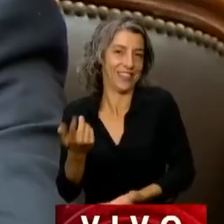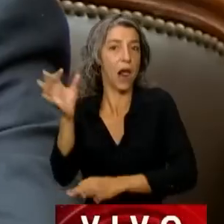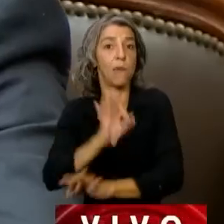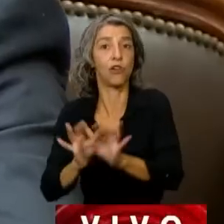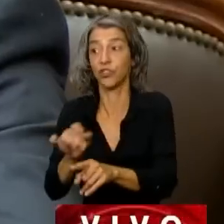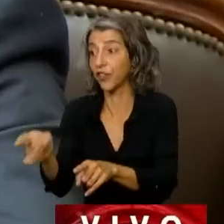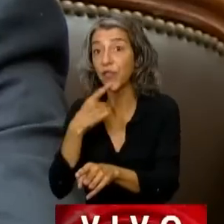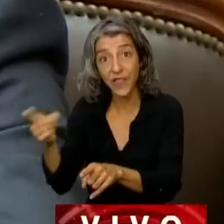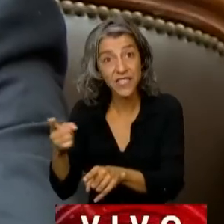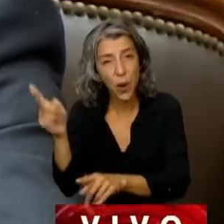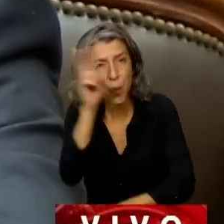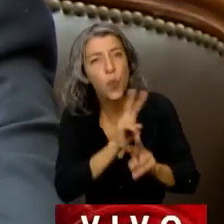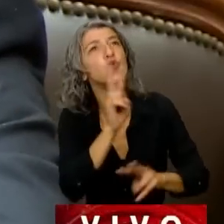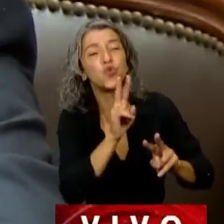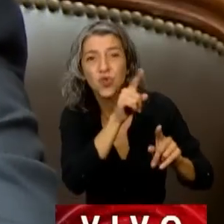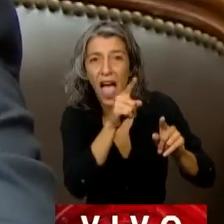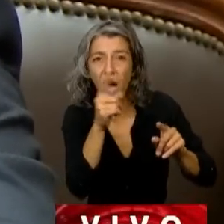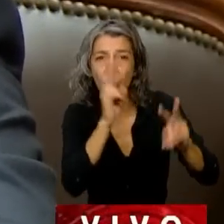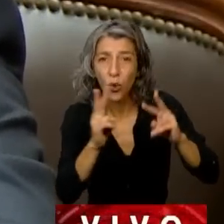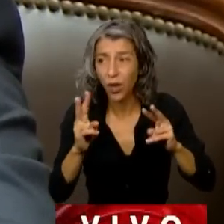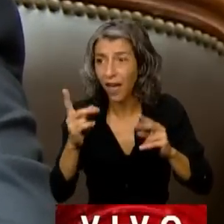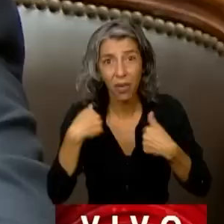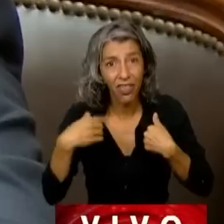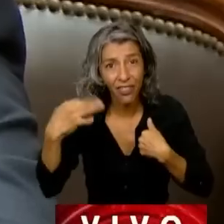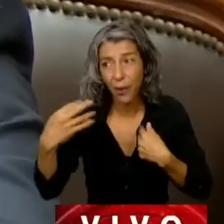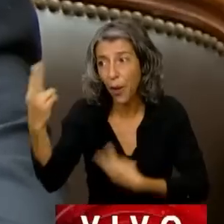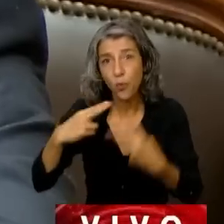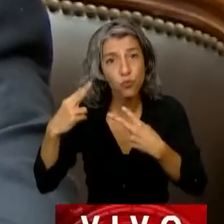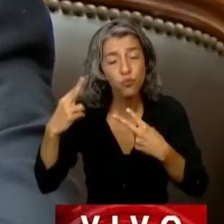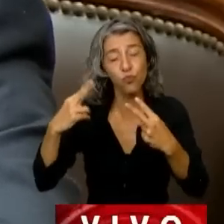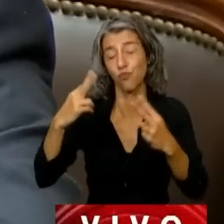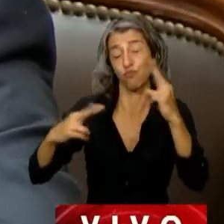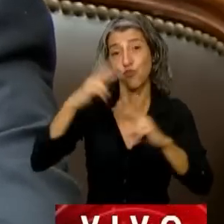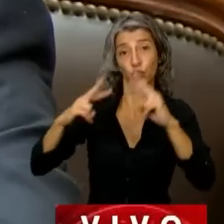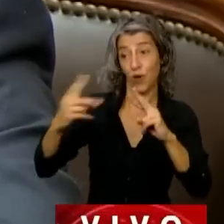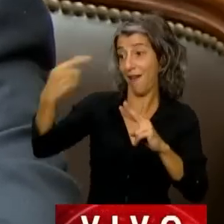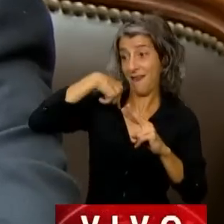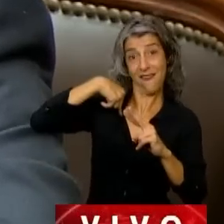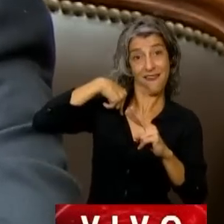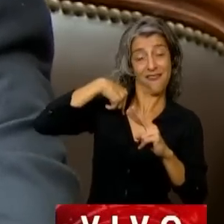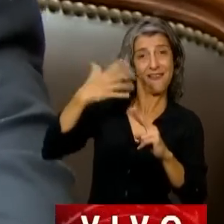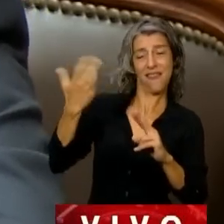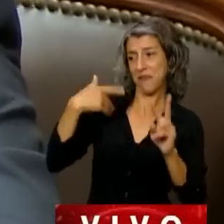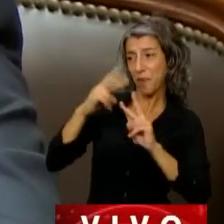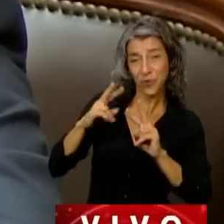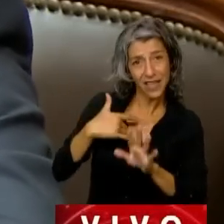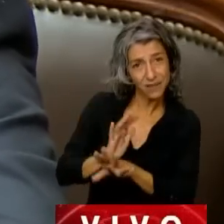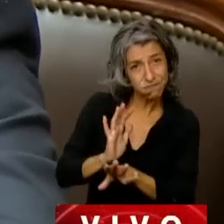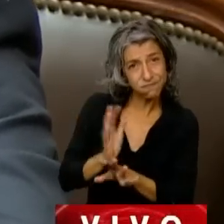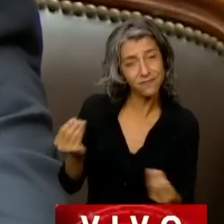búscalos el afiche. Seguramente hay algún vecino tuyo, está buscando un escrache. Quiero